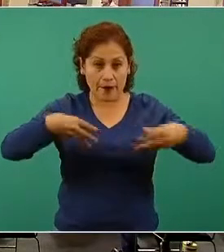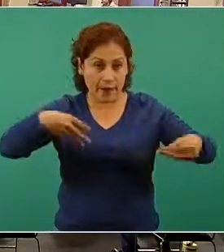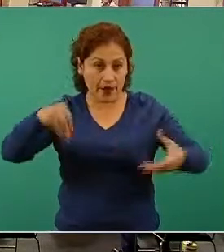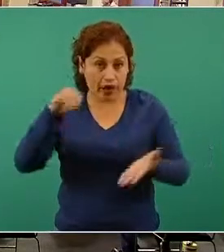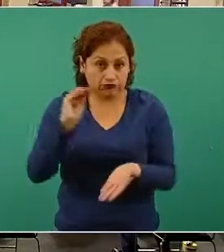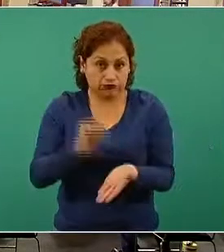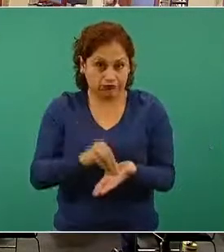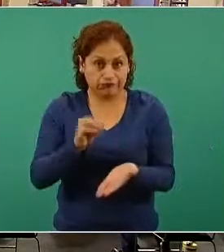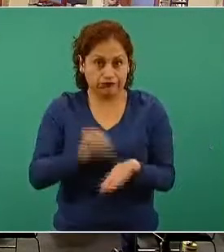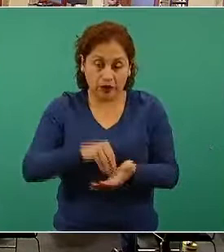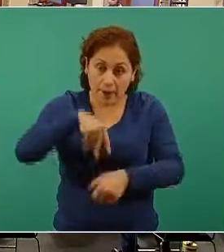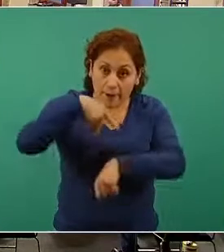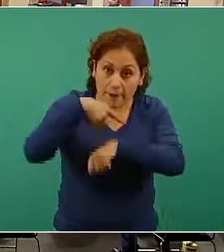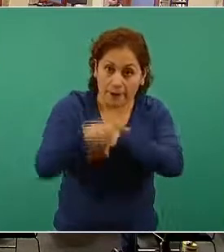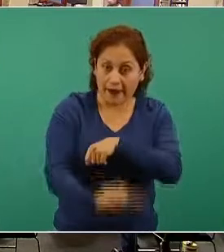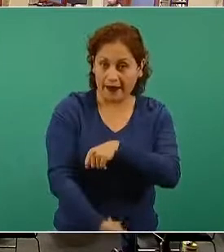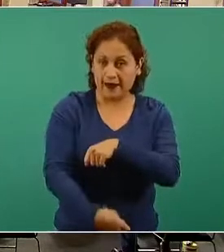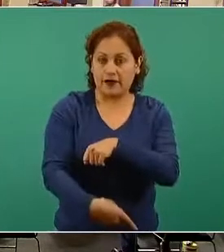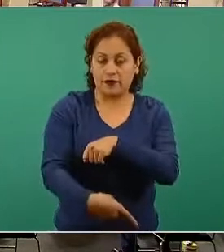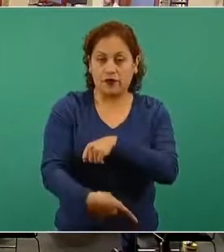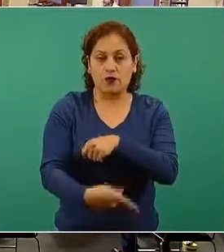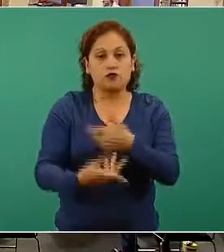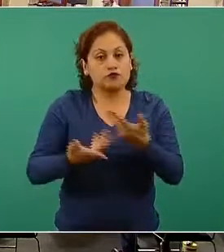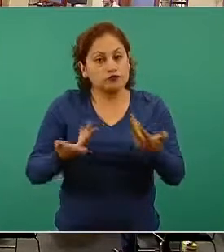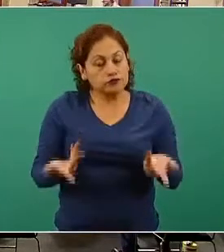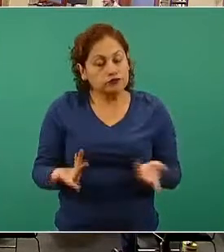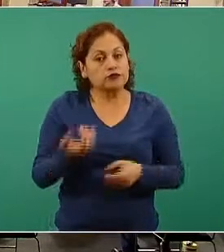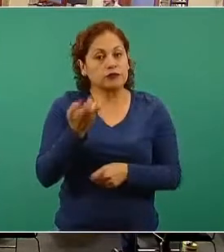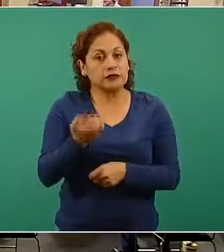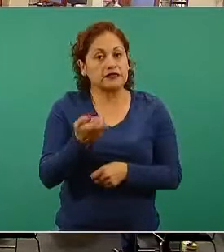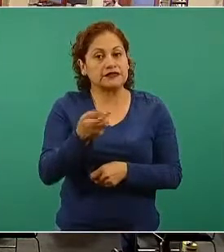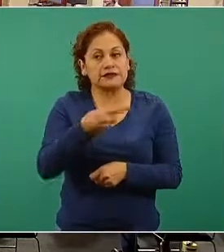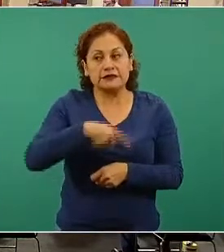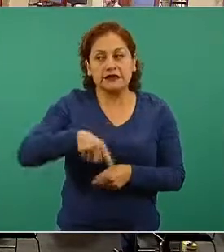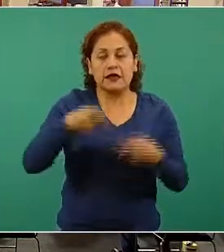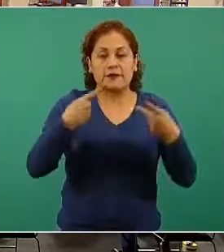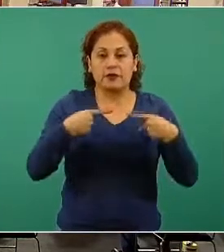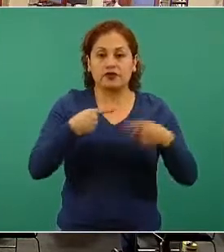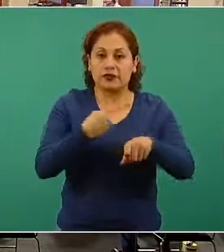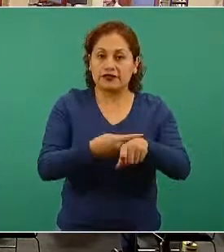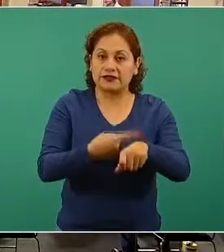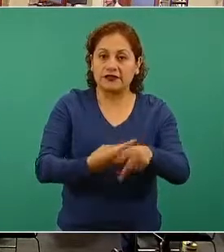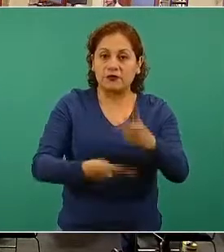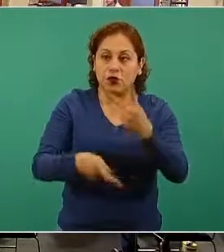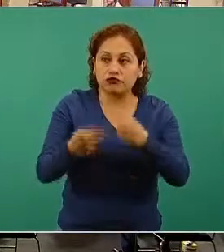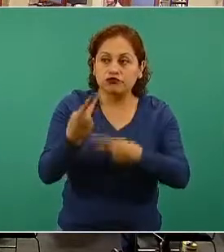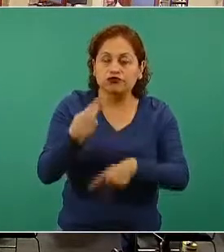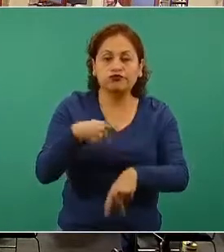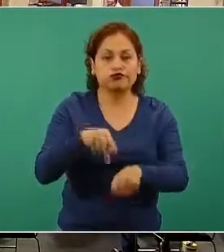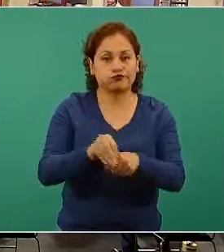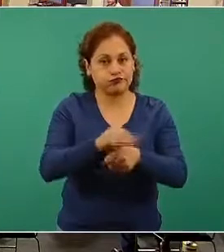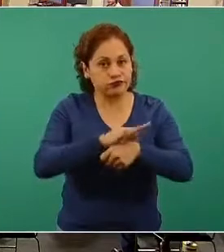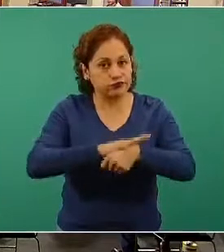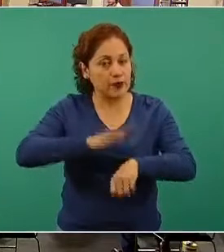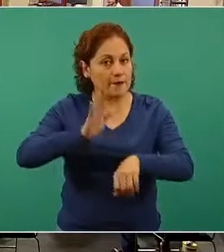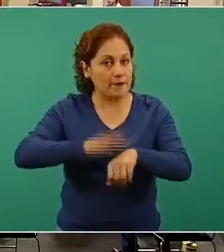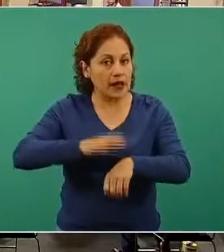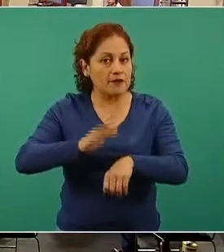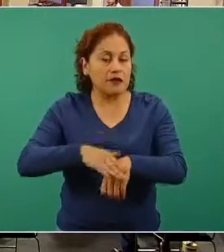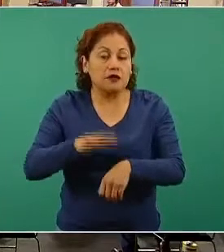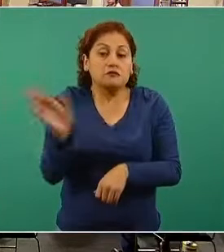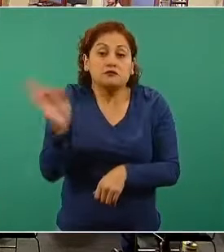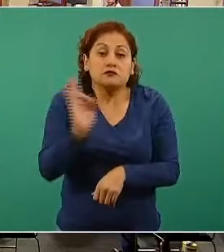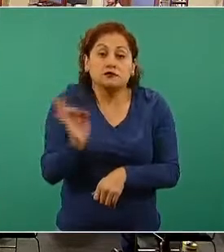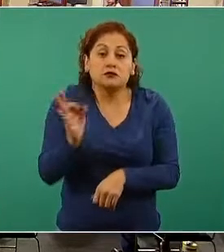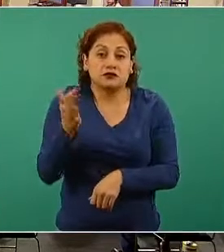esté todavía generando casos y tasas de incidencia de importancia para esa localidad, sea porque a lo mejor entró después